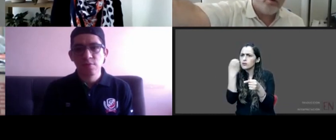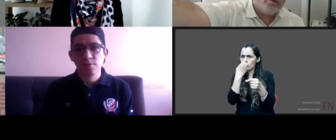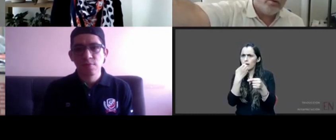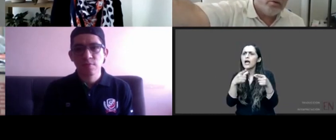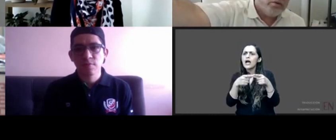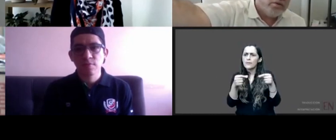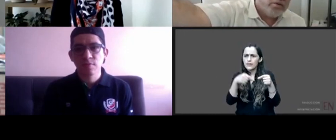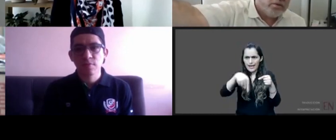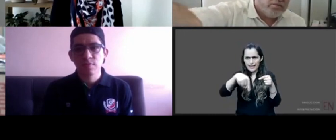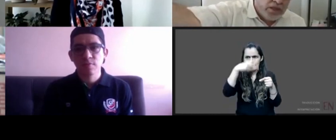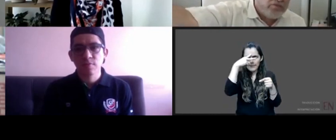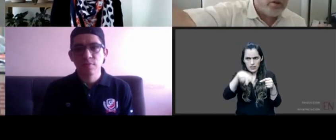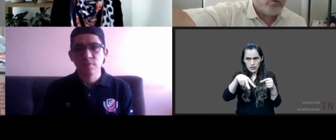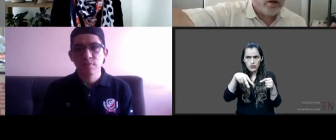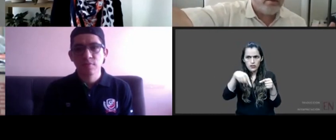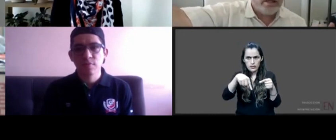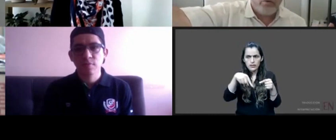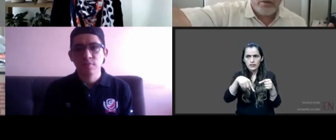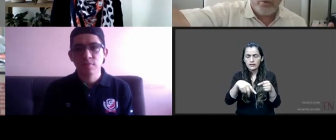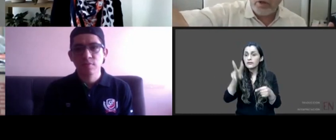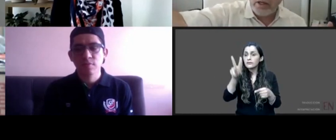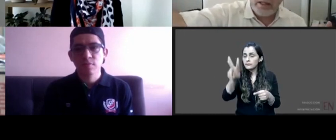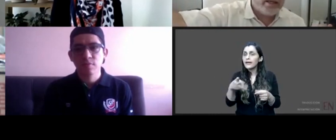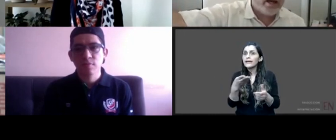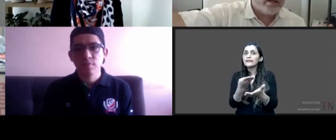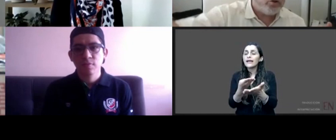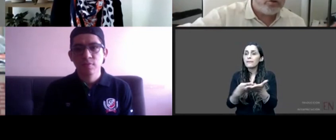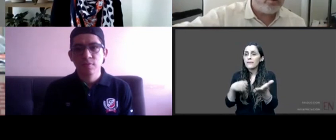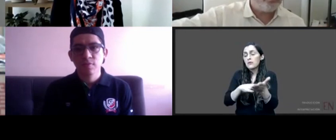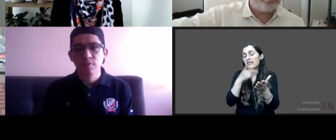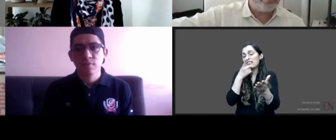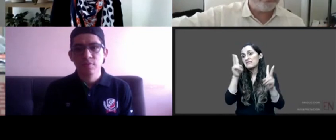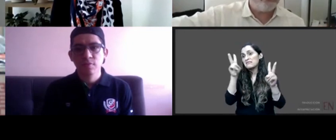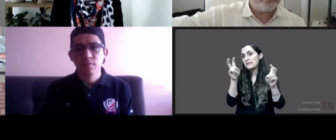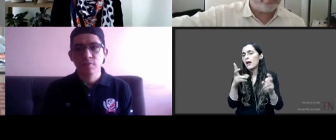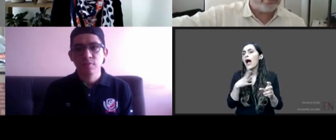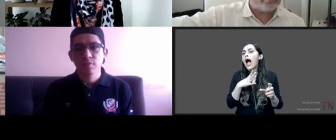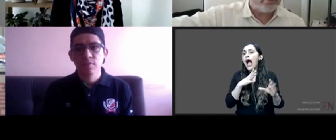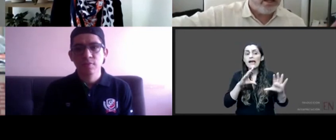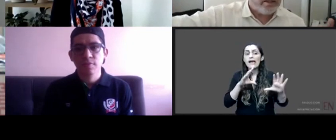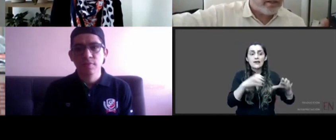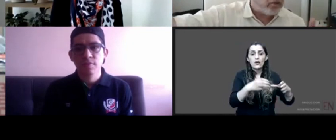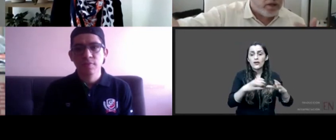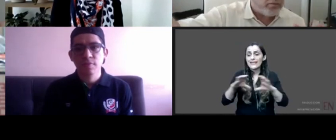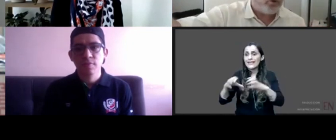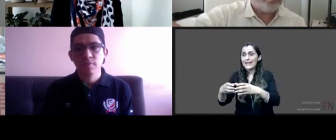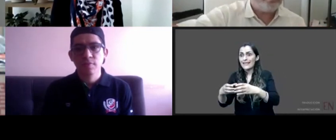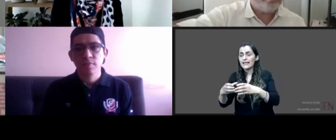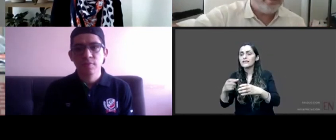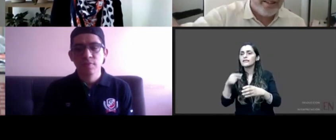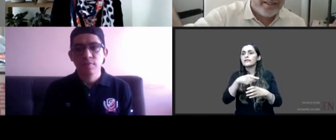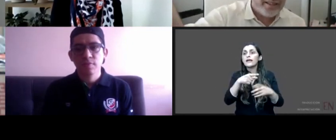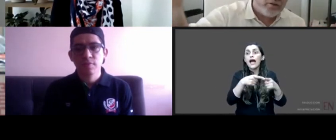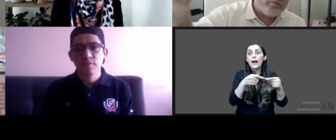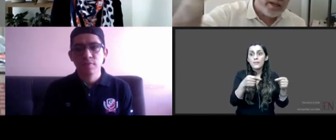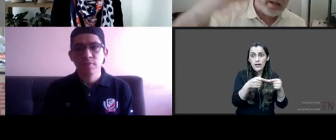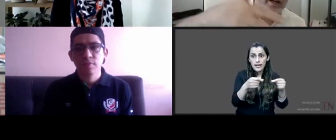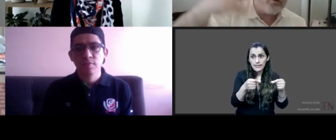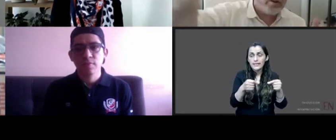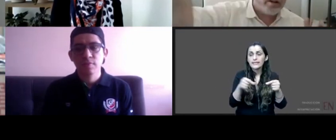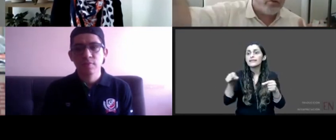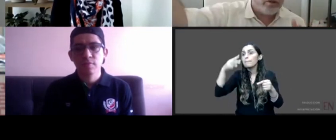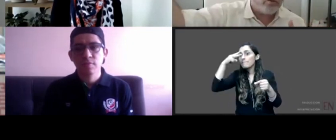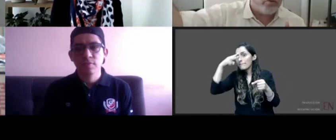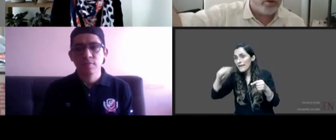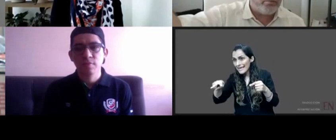en México. Es una escuela bilingüe porque en ella hay dos comunidades lingüísticas. Están los japoneses y están los